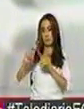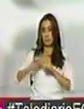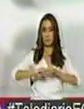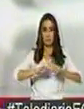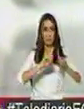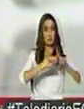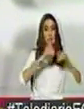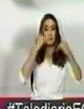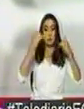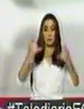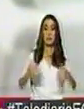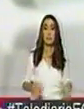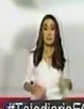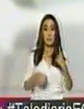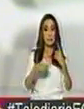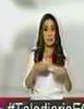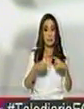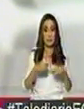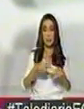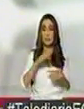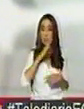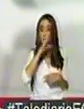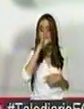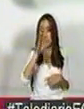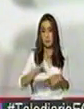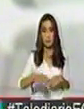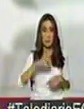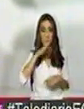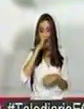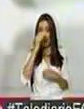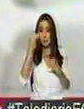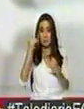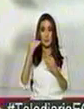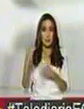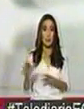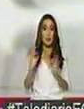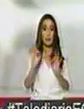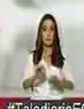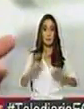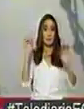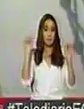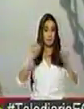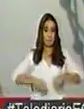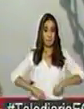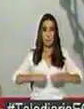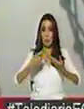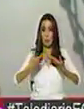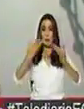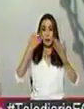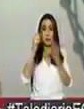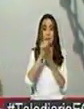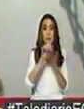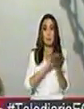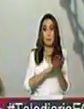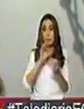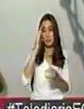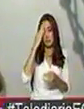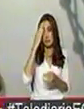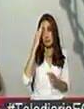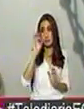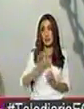en la ciudad de Quito y que siempre han tenido una aspiración de tener una casa y que ahora podrá concretarse a través de este proyecto, ¿no? Creo que